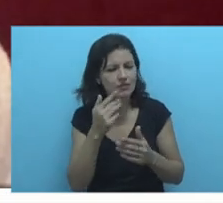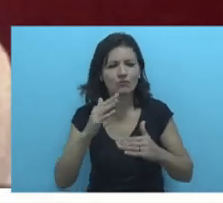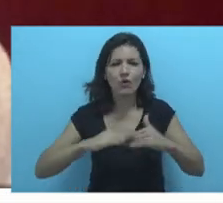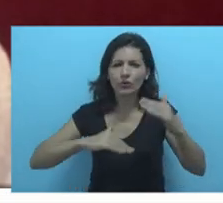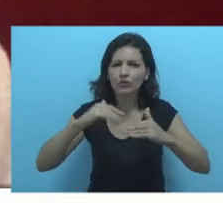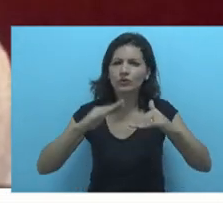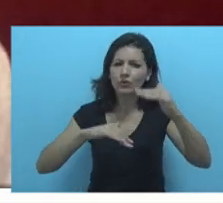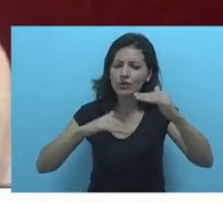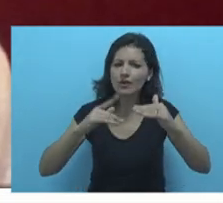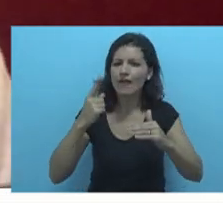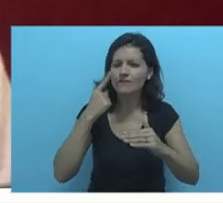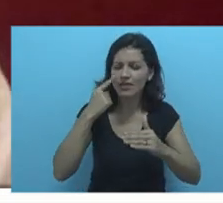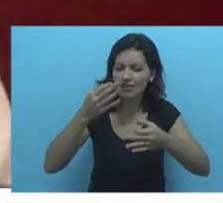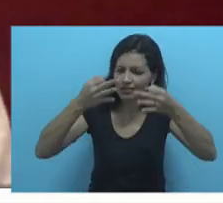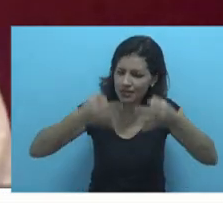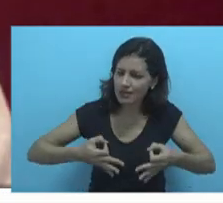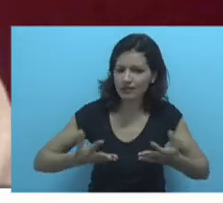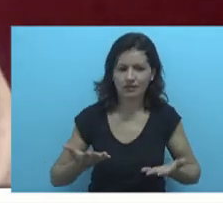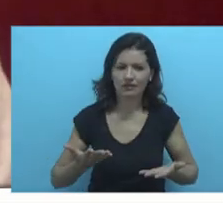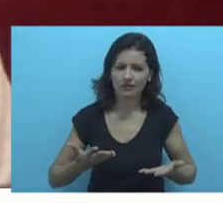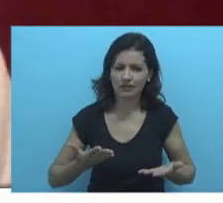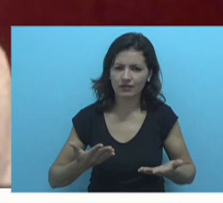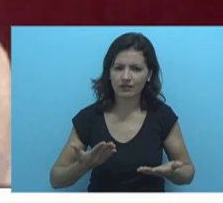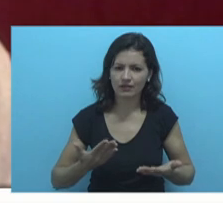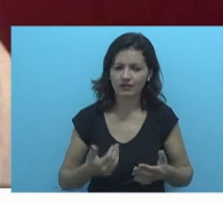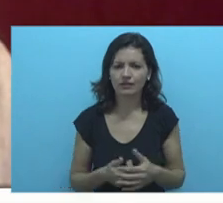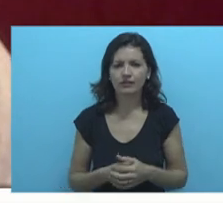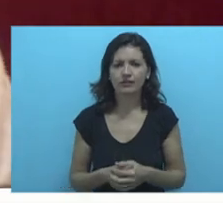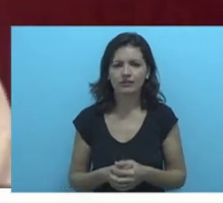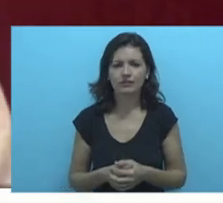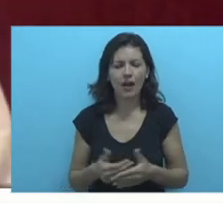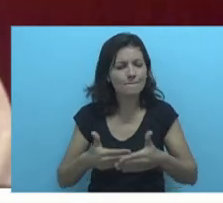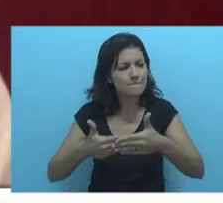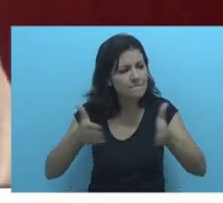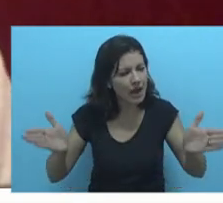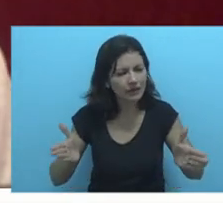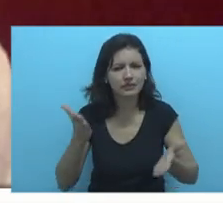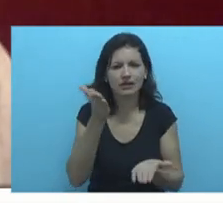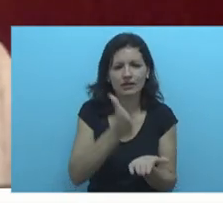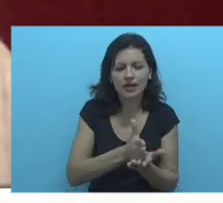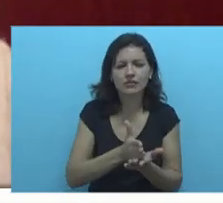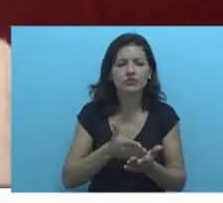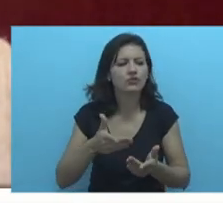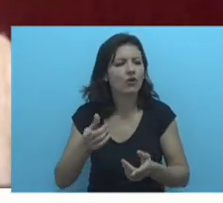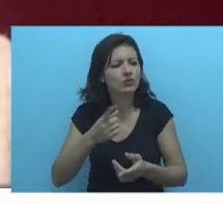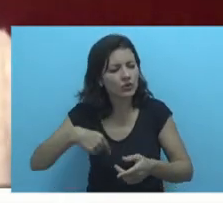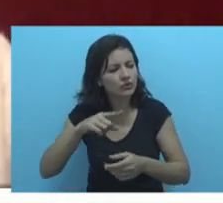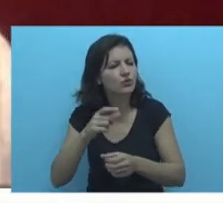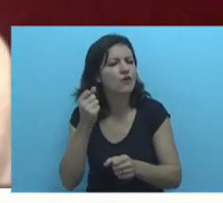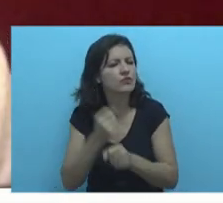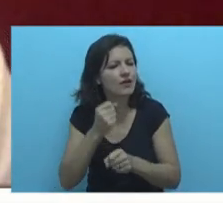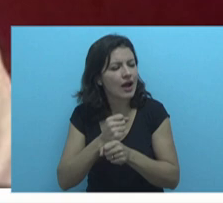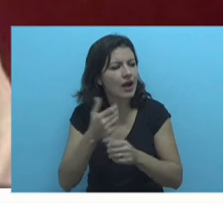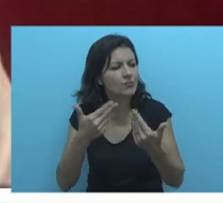esto que es una vida digna de ser vivida, de ampliar derechos, de trabajar por mejorar